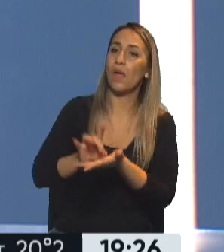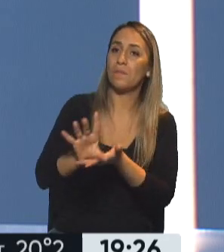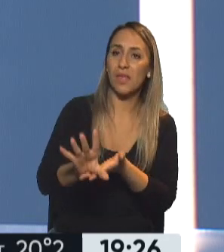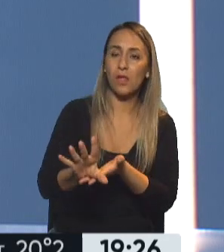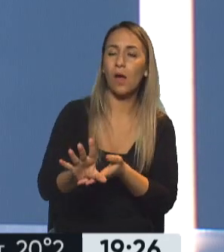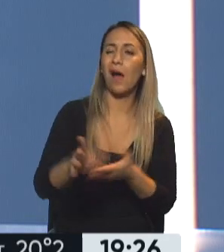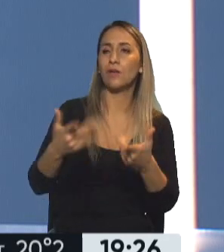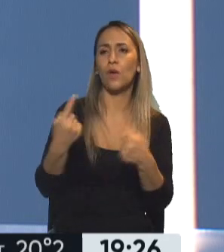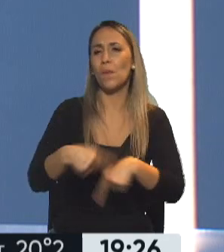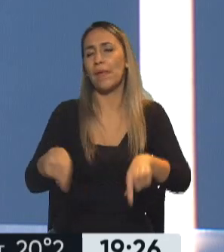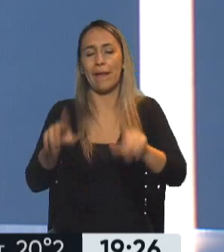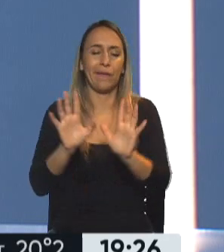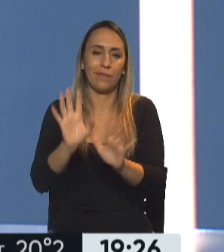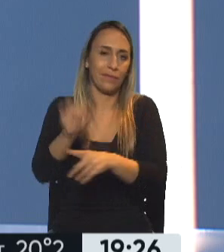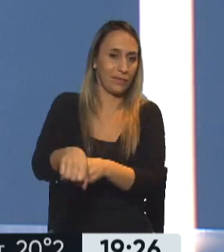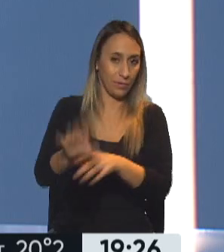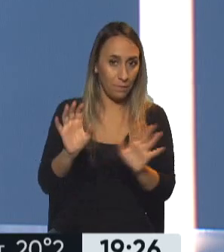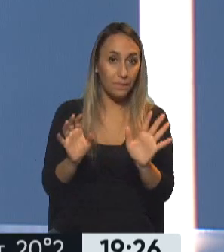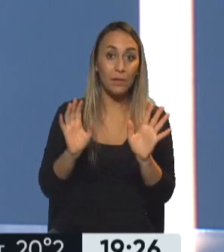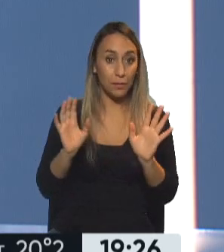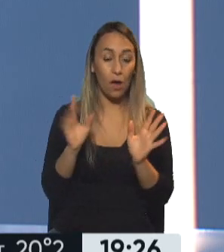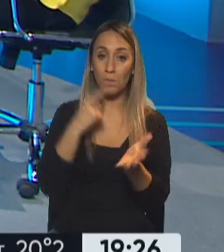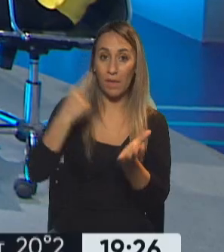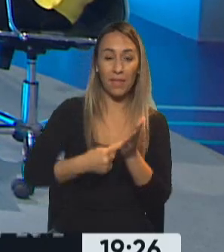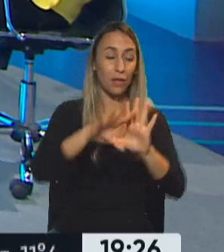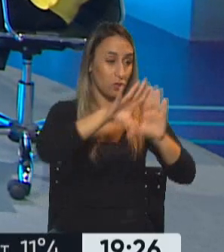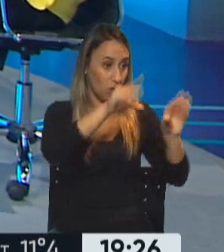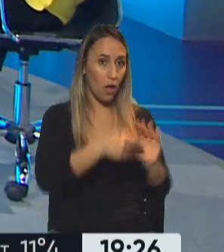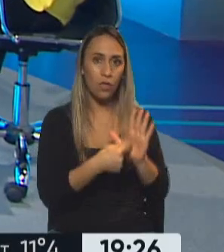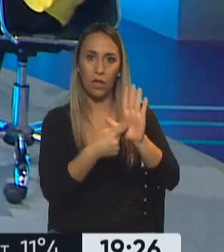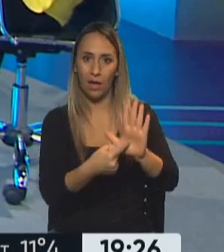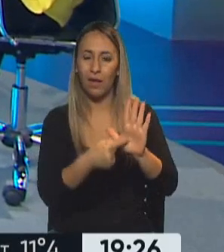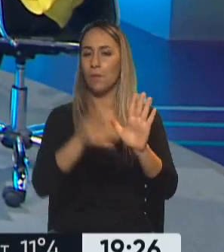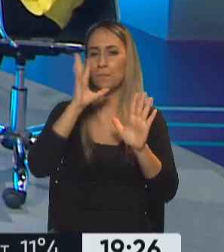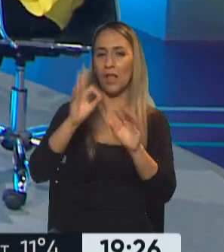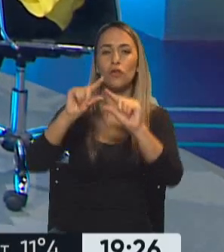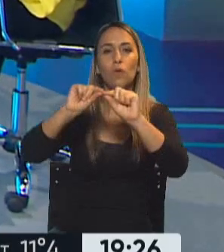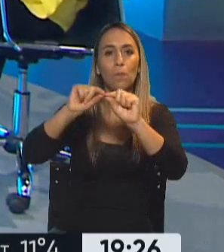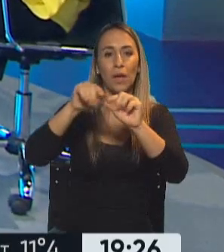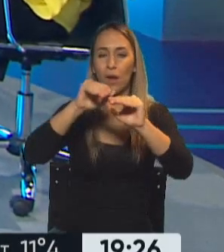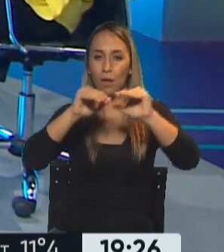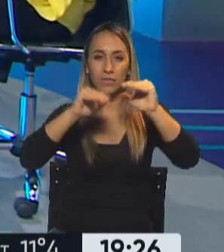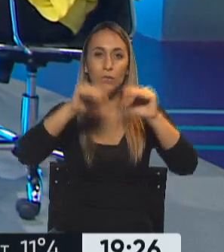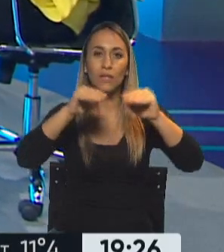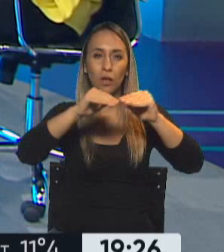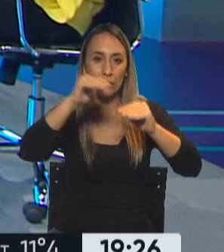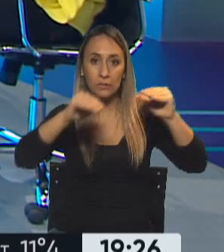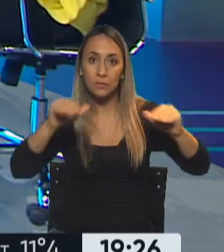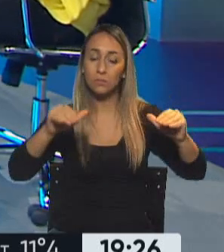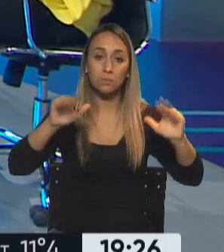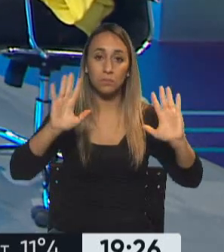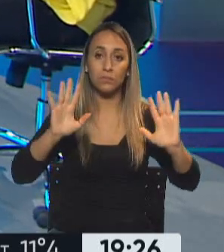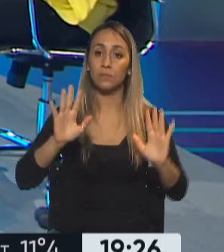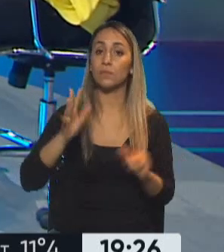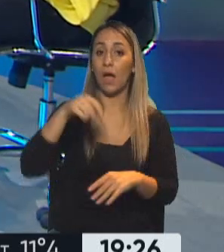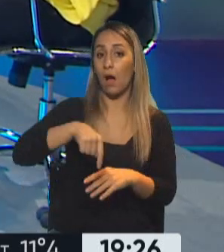¿no? Pero en este caso estas medidas de contención se notan acá. Exactamente. Bueno, a comparación del peor momento económico de la pandemia, efectivamente hay